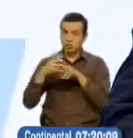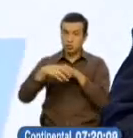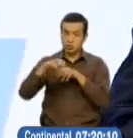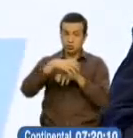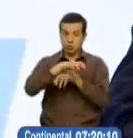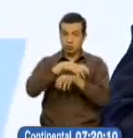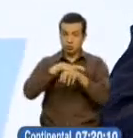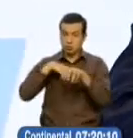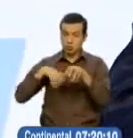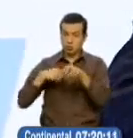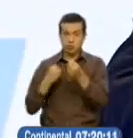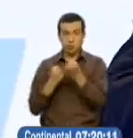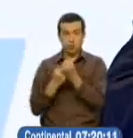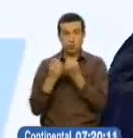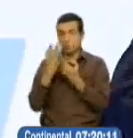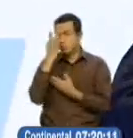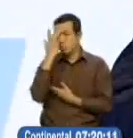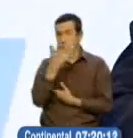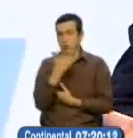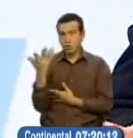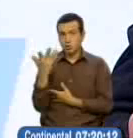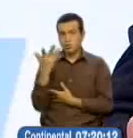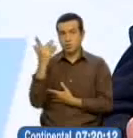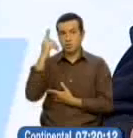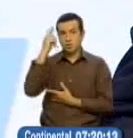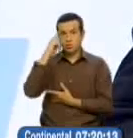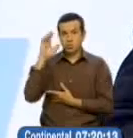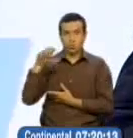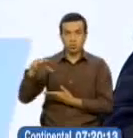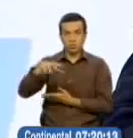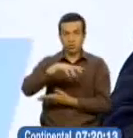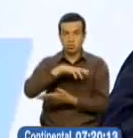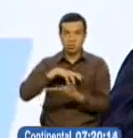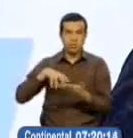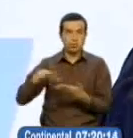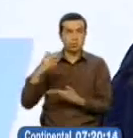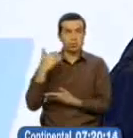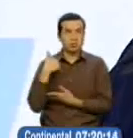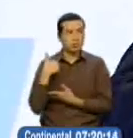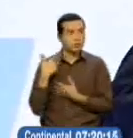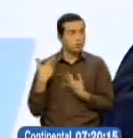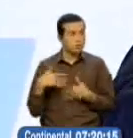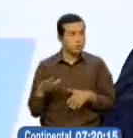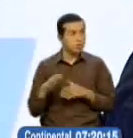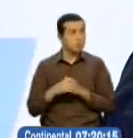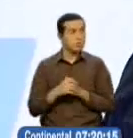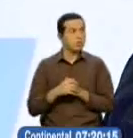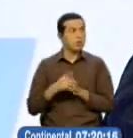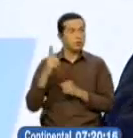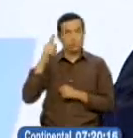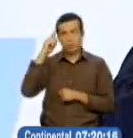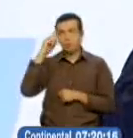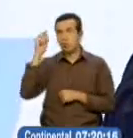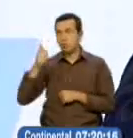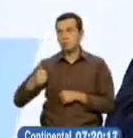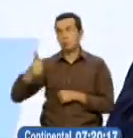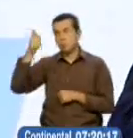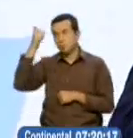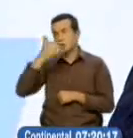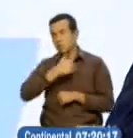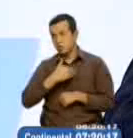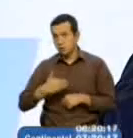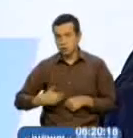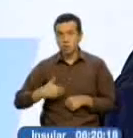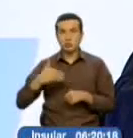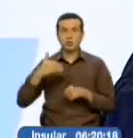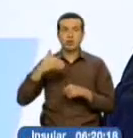qué? Porque todos los gobiernos tienen, y me refiero al gobierno nacional, al gobierno regional, cuando